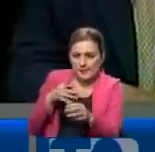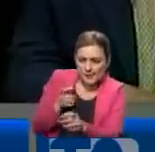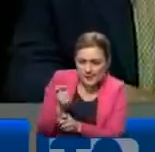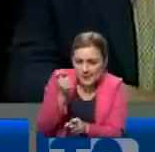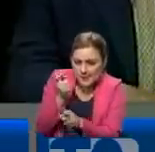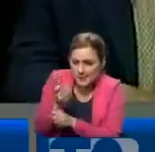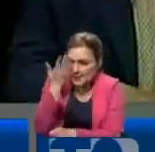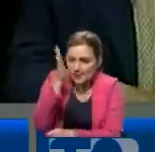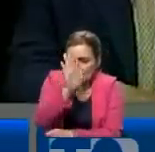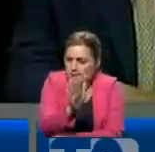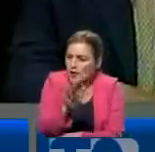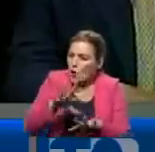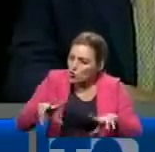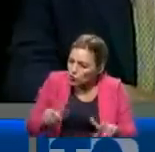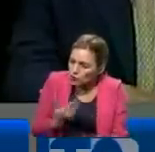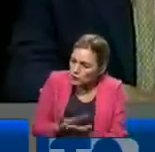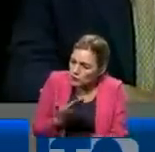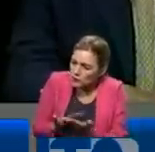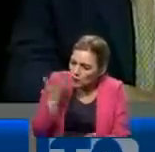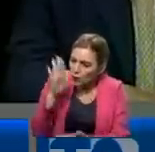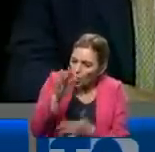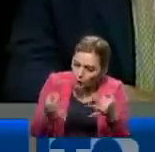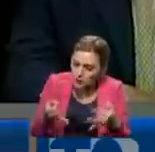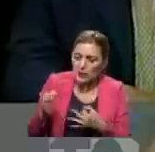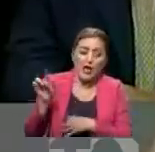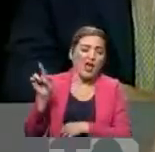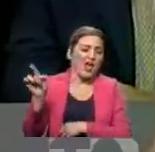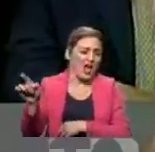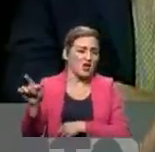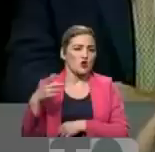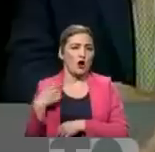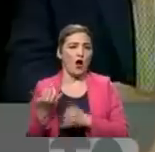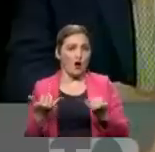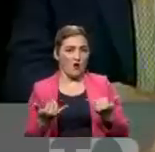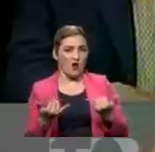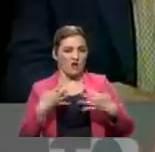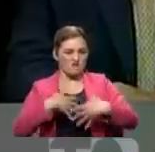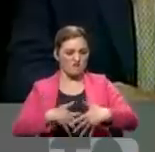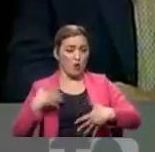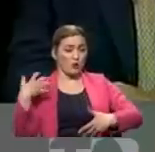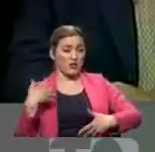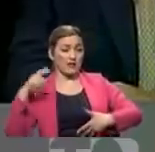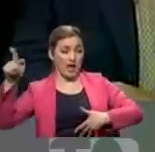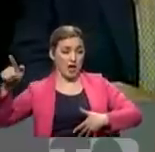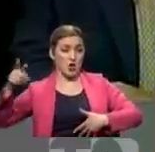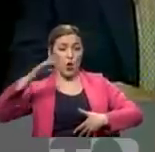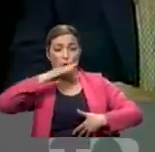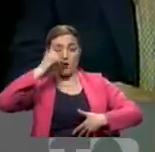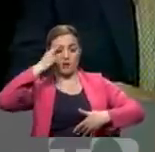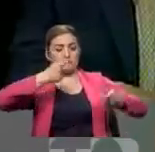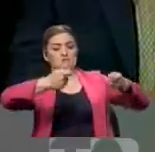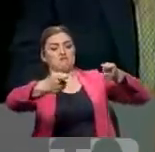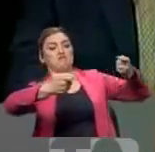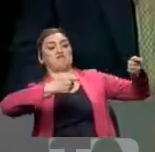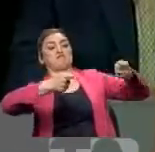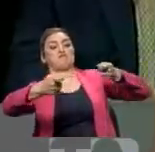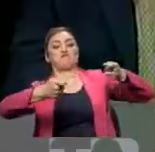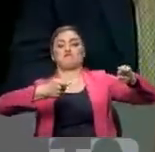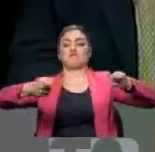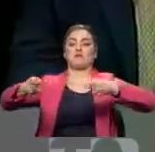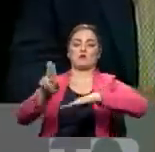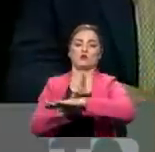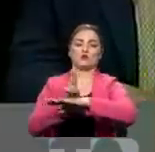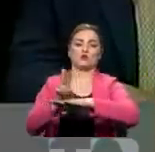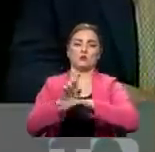para que respondan. Ellos son quienes están detrás de este intento de golpe de Estado y están usando e